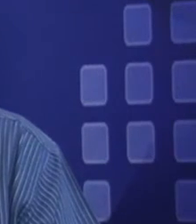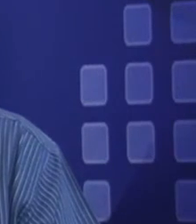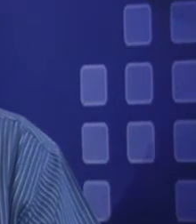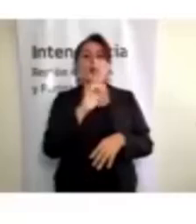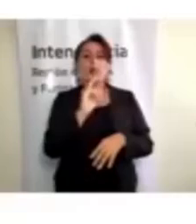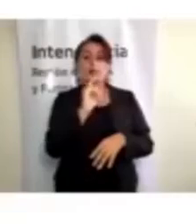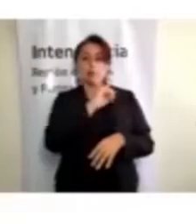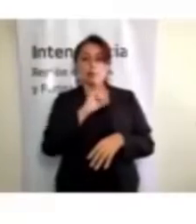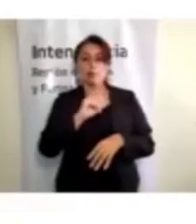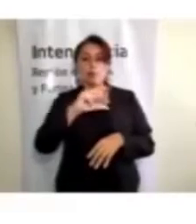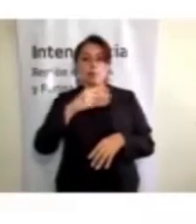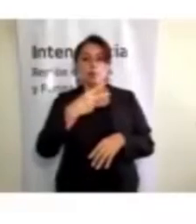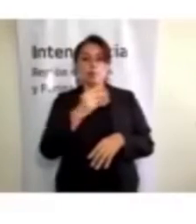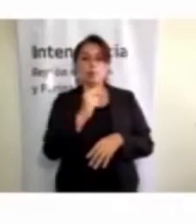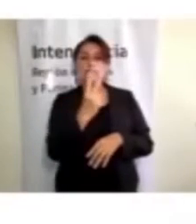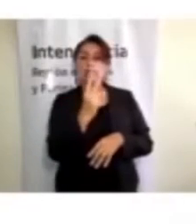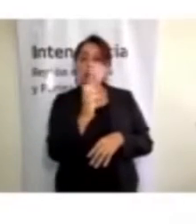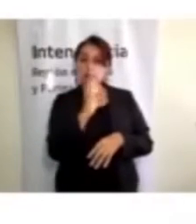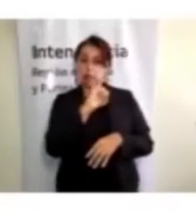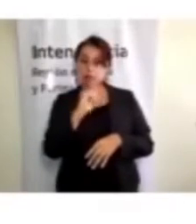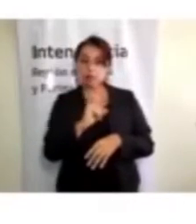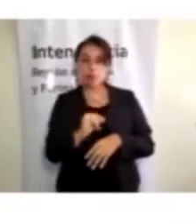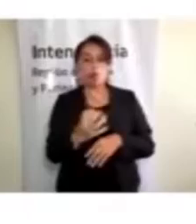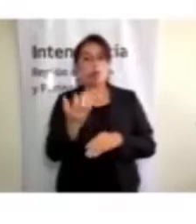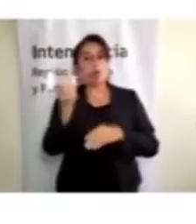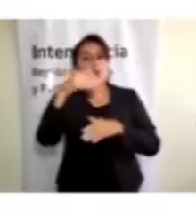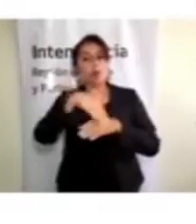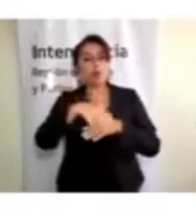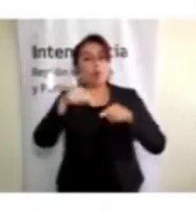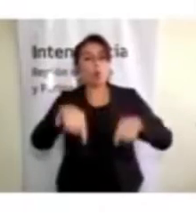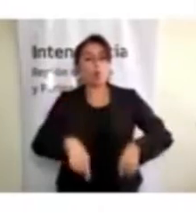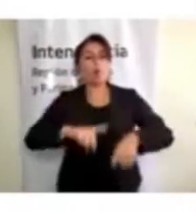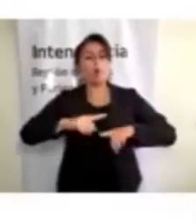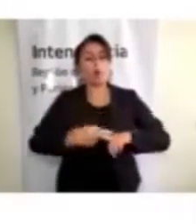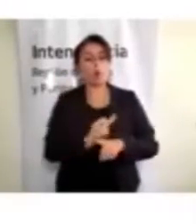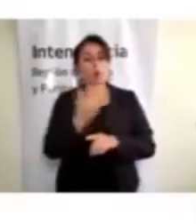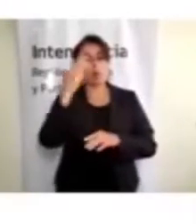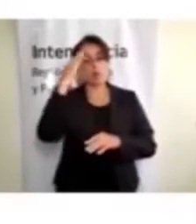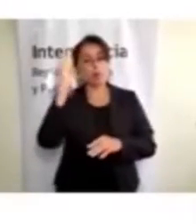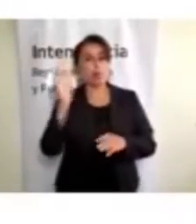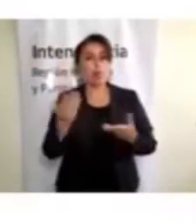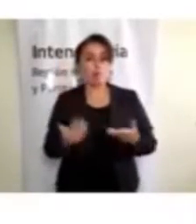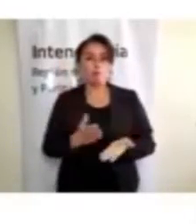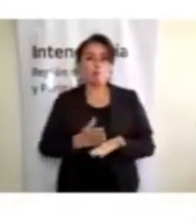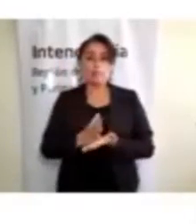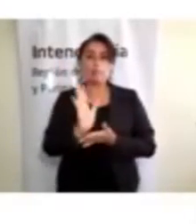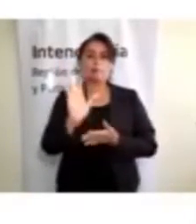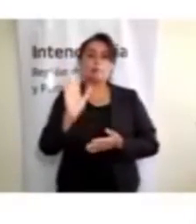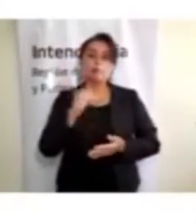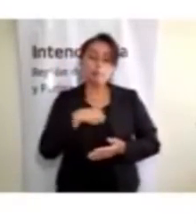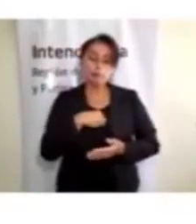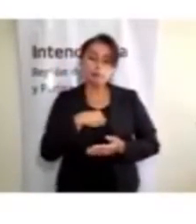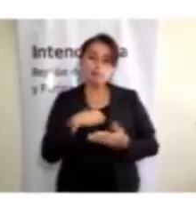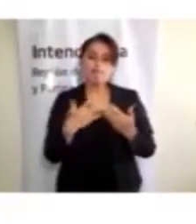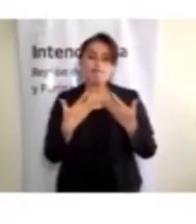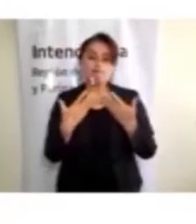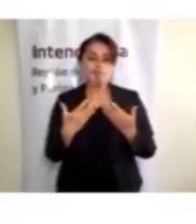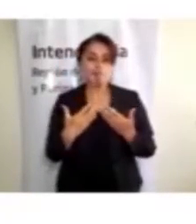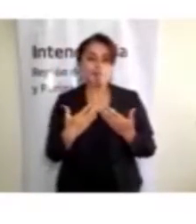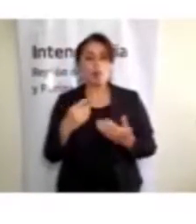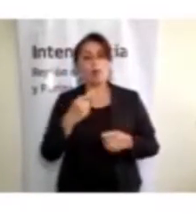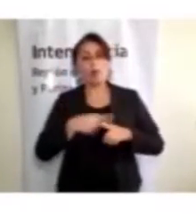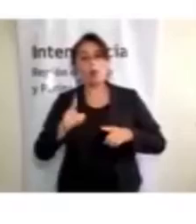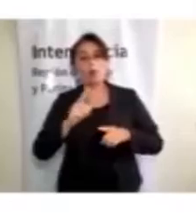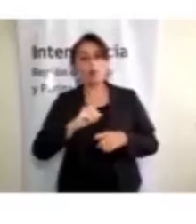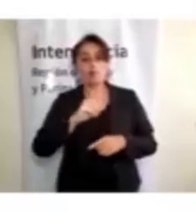coronavirus. Muy buenas tardes. Comenzamos otro día más teniendo que lamentar otros fallecimientos en nuestra